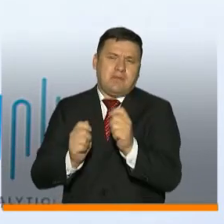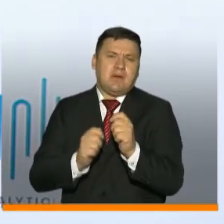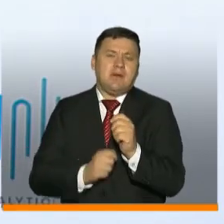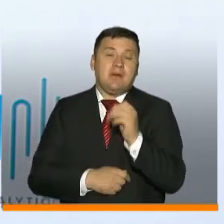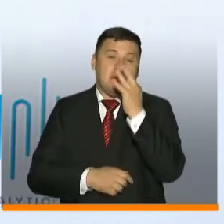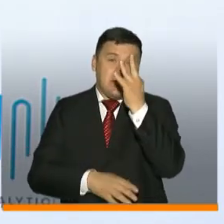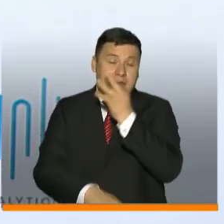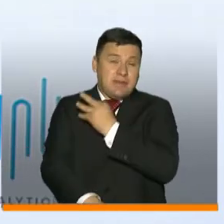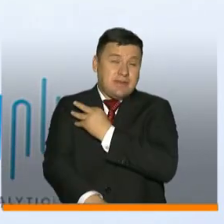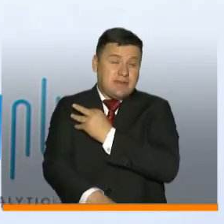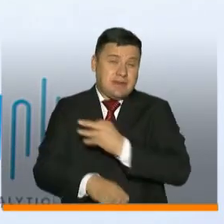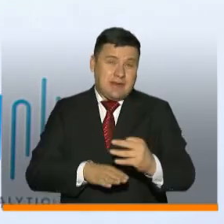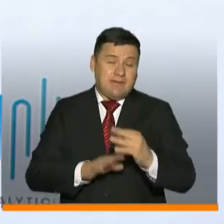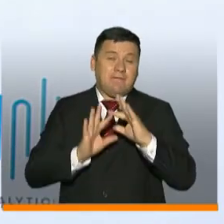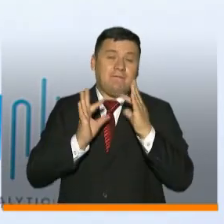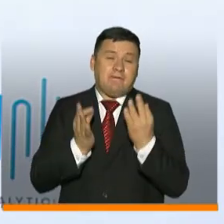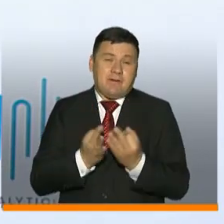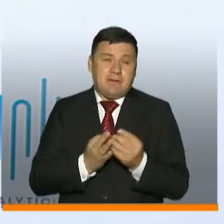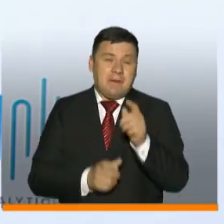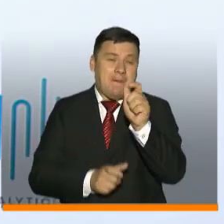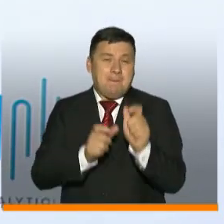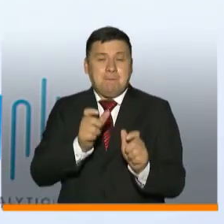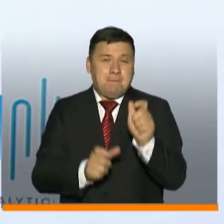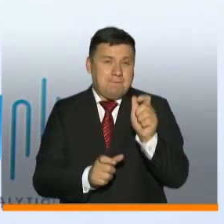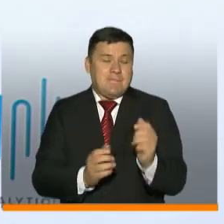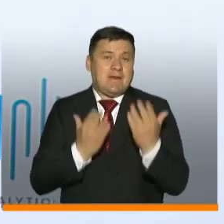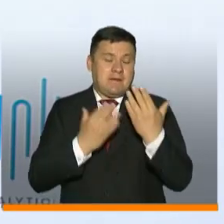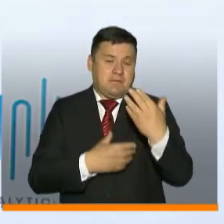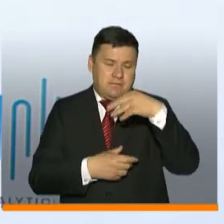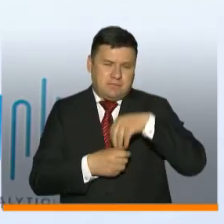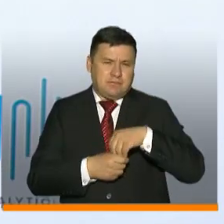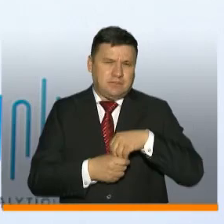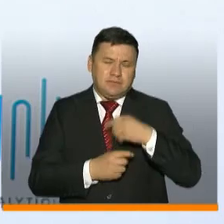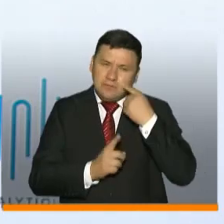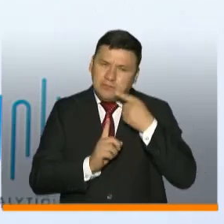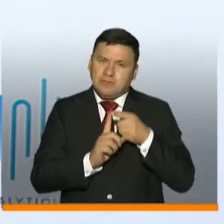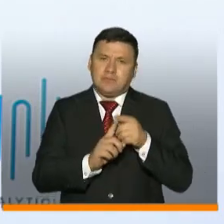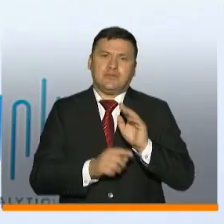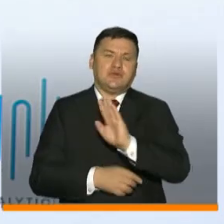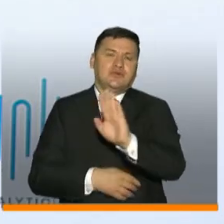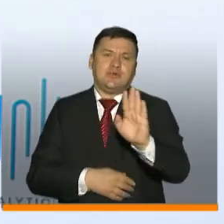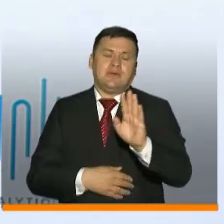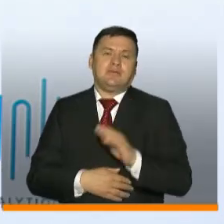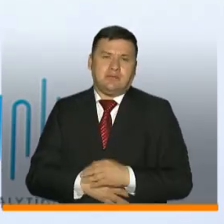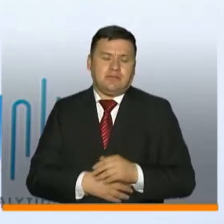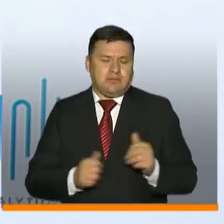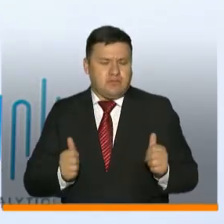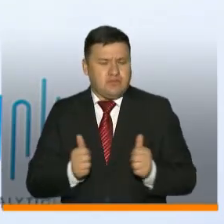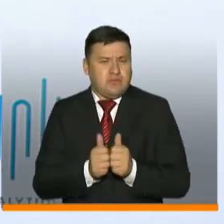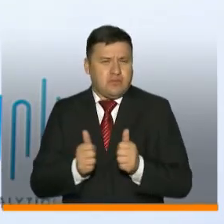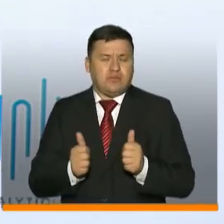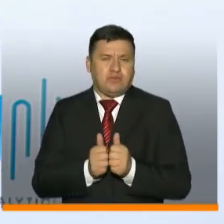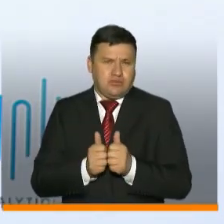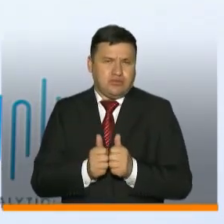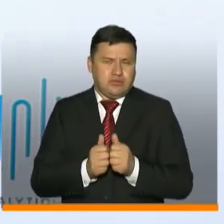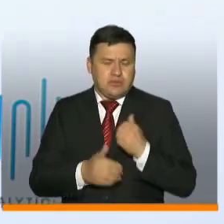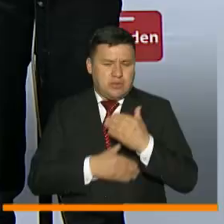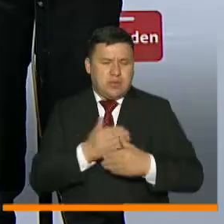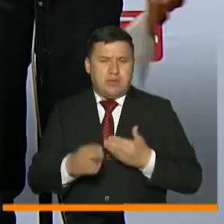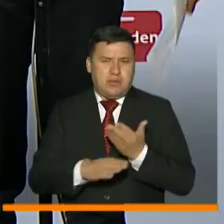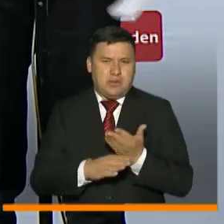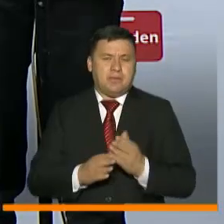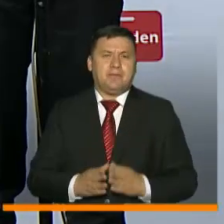cerca de 3 millones de familias, personas beneficiadas, y eso demuestra que ustedes nos acompañaron en este